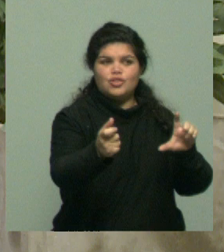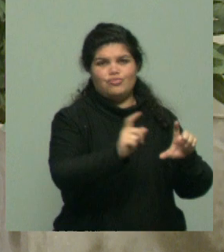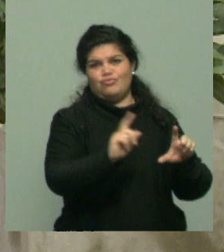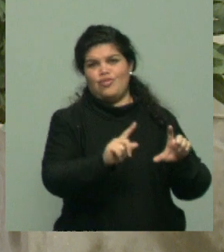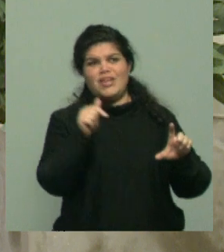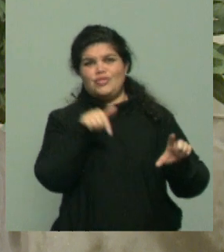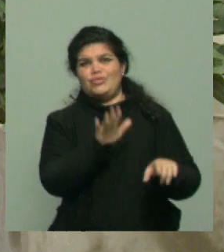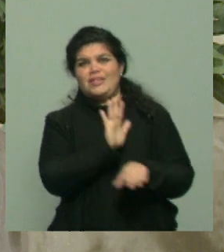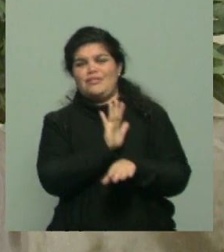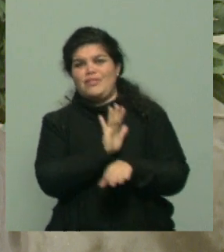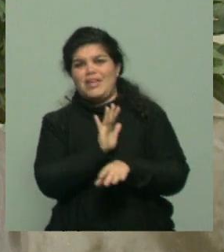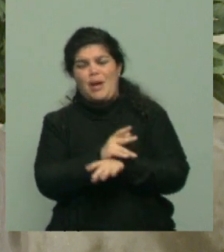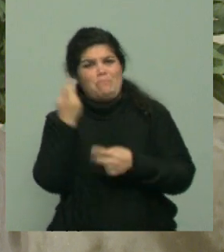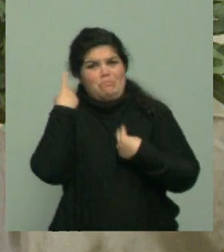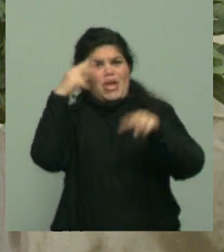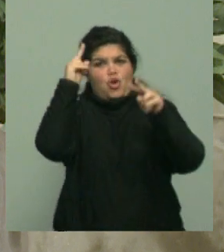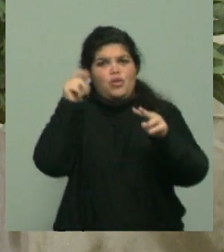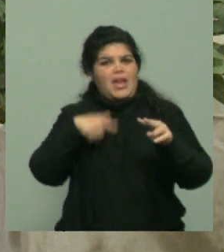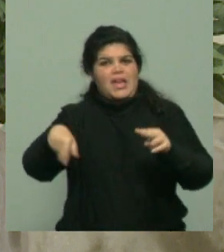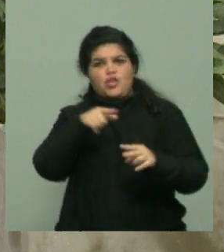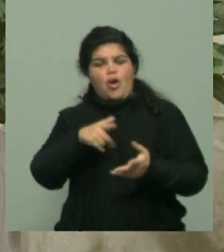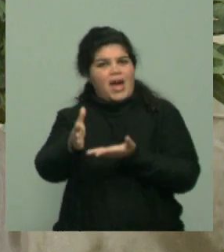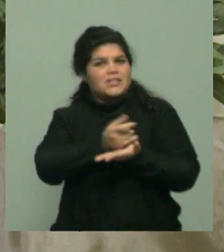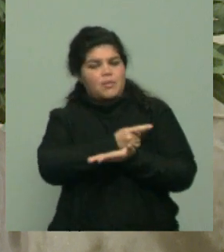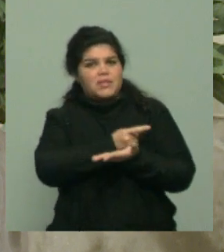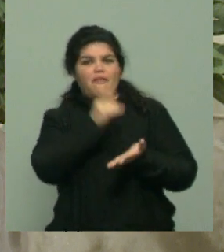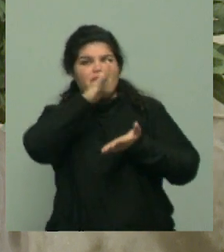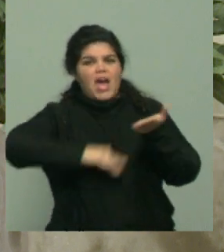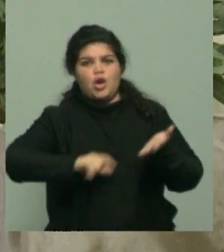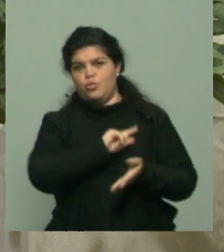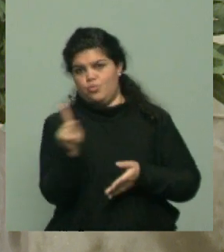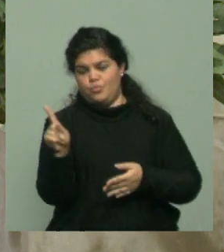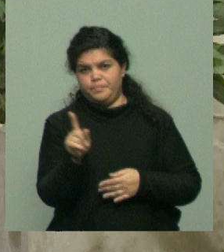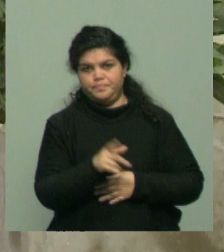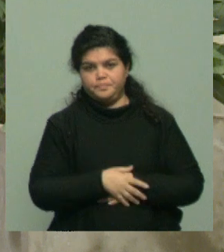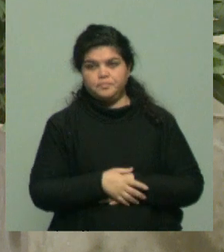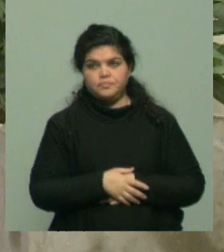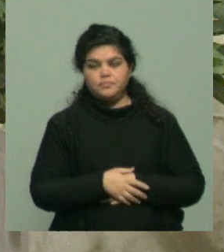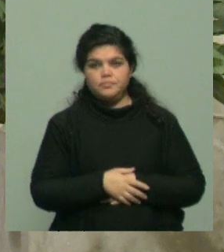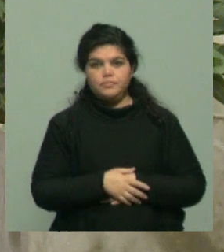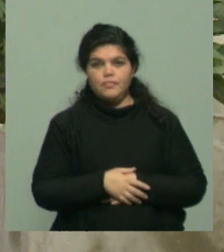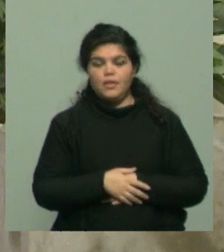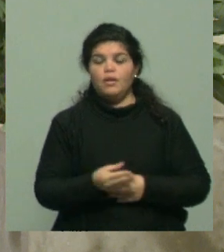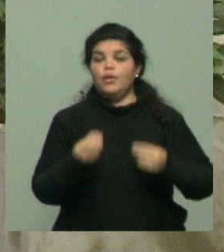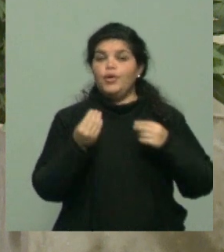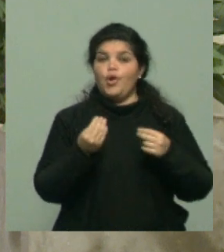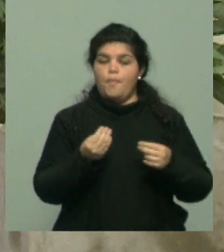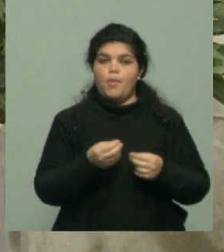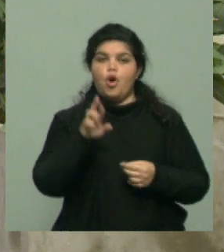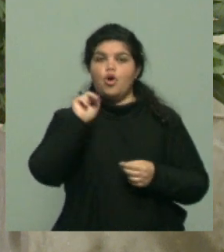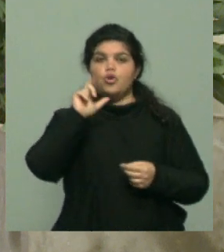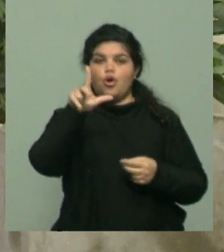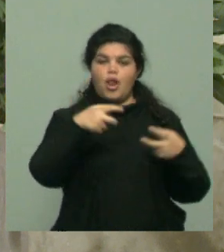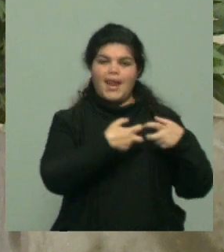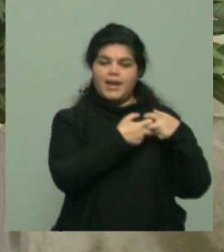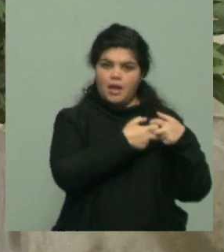Lucas, lo que quería preguntarte también un poco, ¿cómo viste vos el rol de los gremios, los sindicatos, antes de la